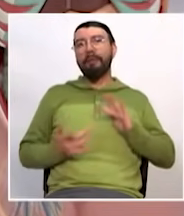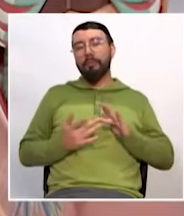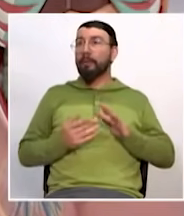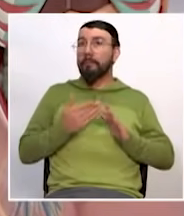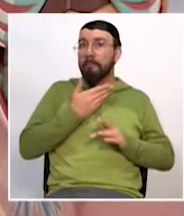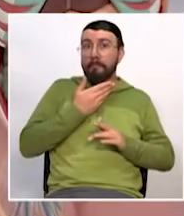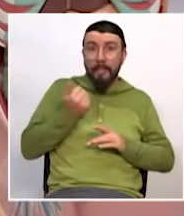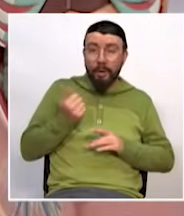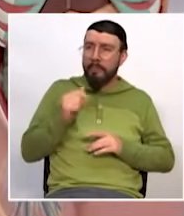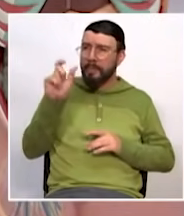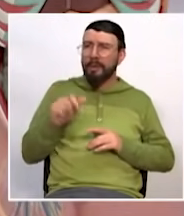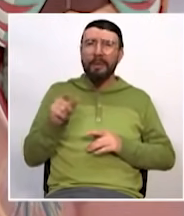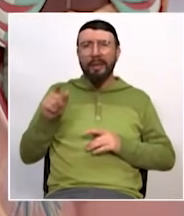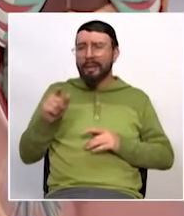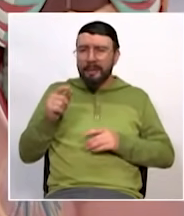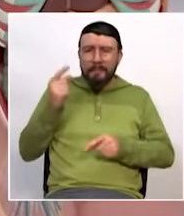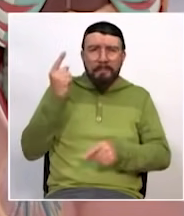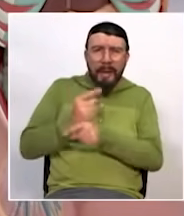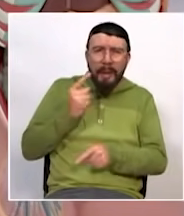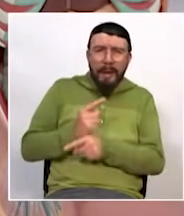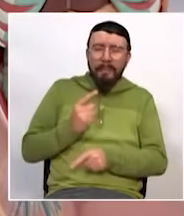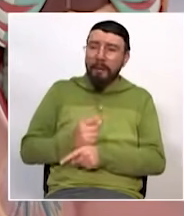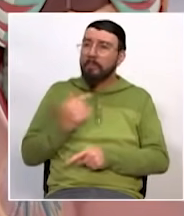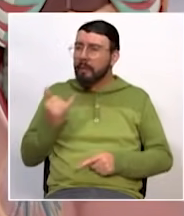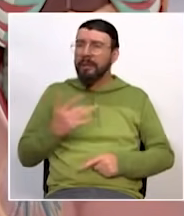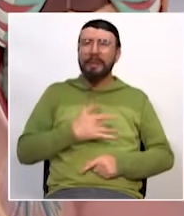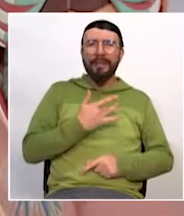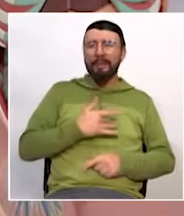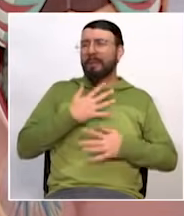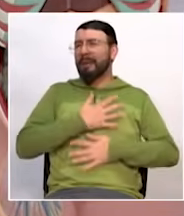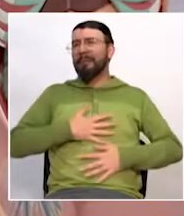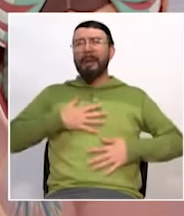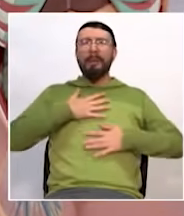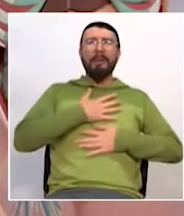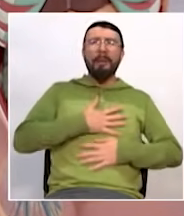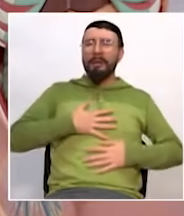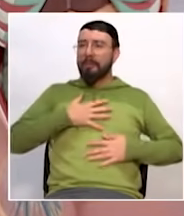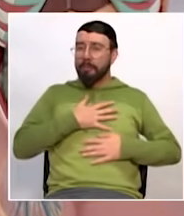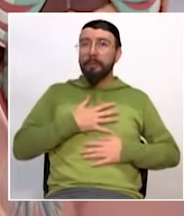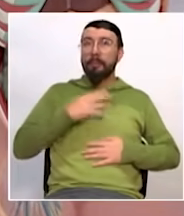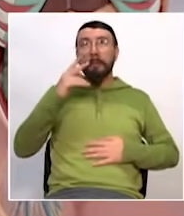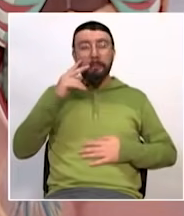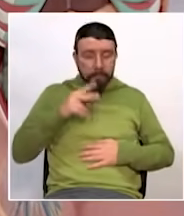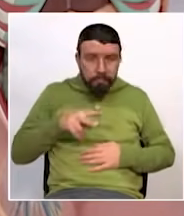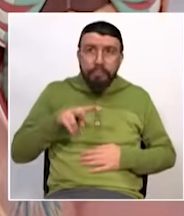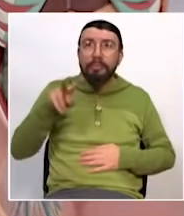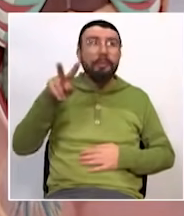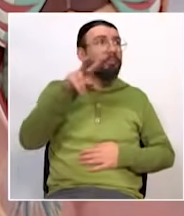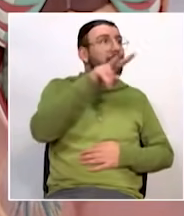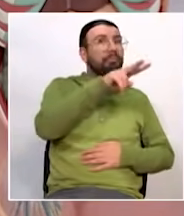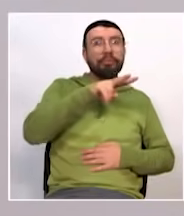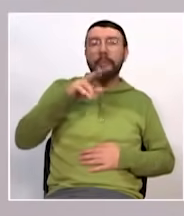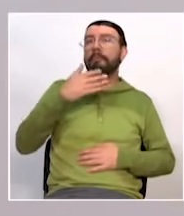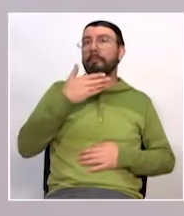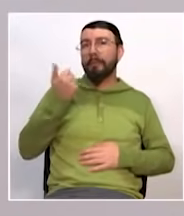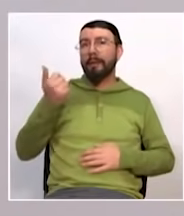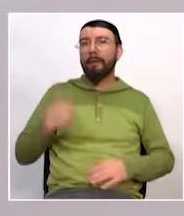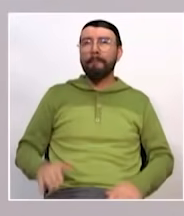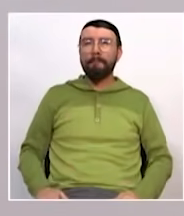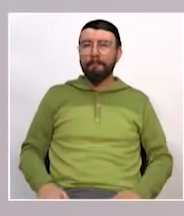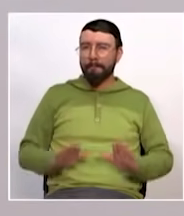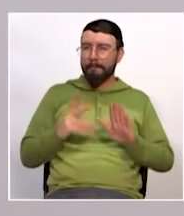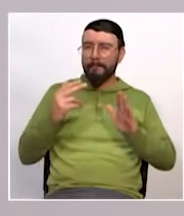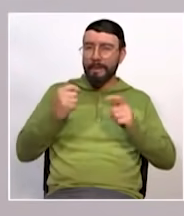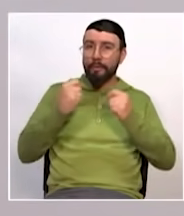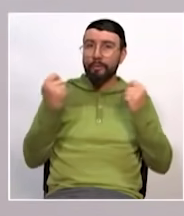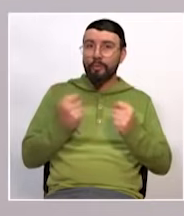es para que la persona no se centre en esos síntomas de incomodidad eleve la mirada hacia el horizonte o hacia arriba perfecto vamos a hacer